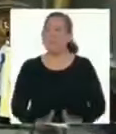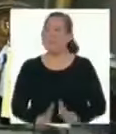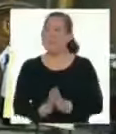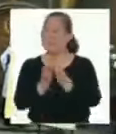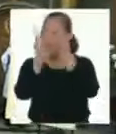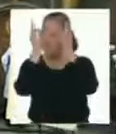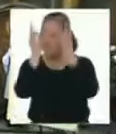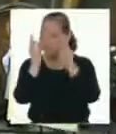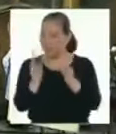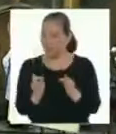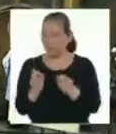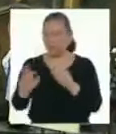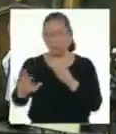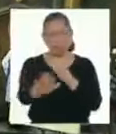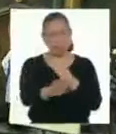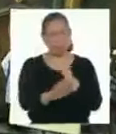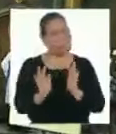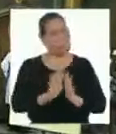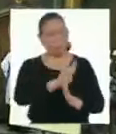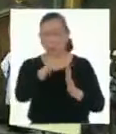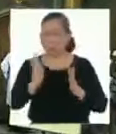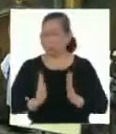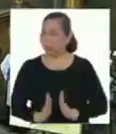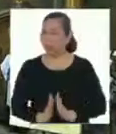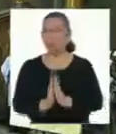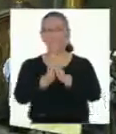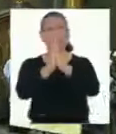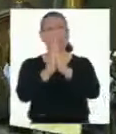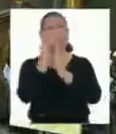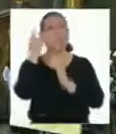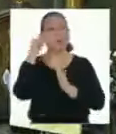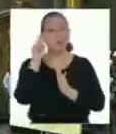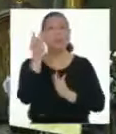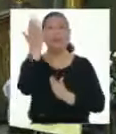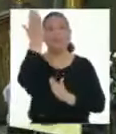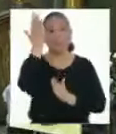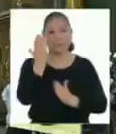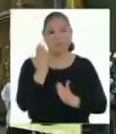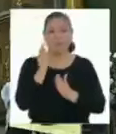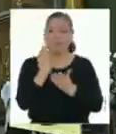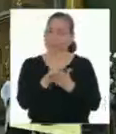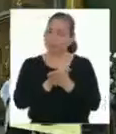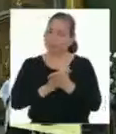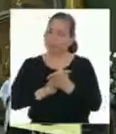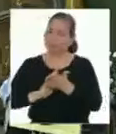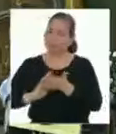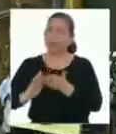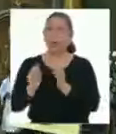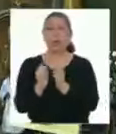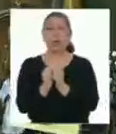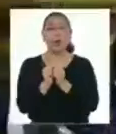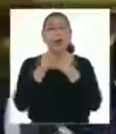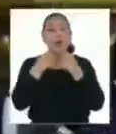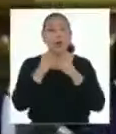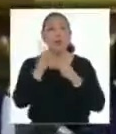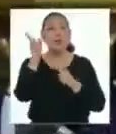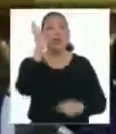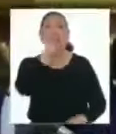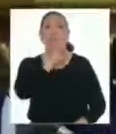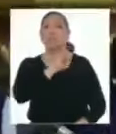Santo eres en verdad, Señor, fuente de toda santidad. Por eso te pedimos que santifiques estos dones con la efusión